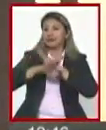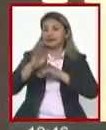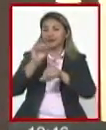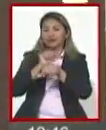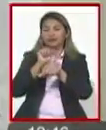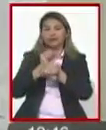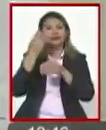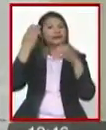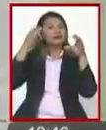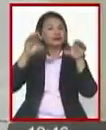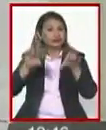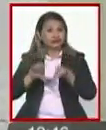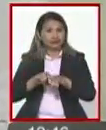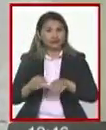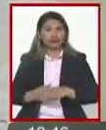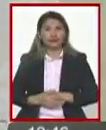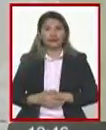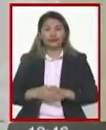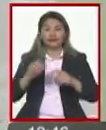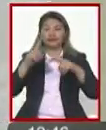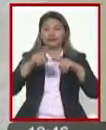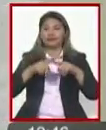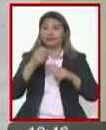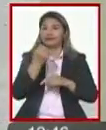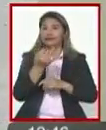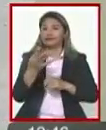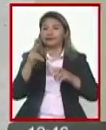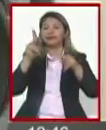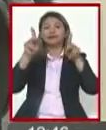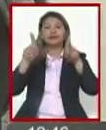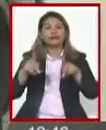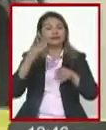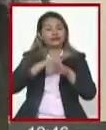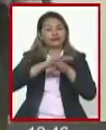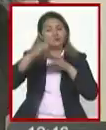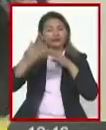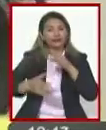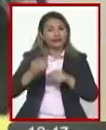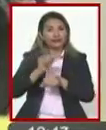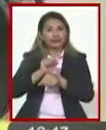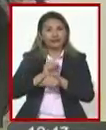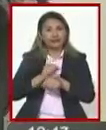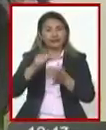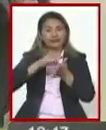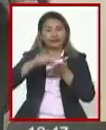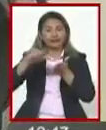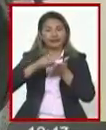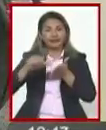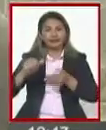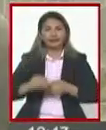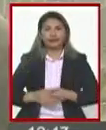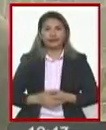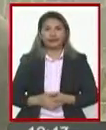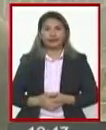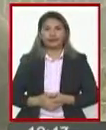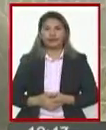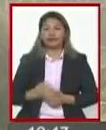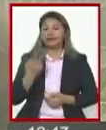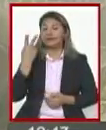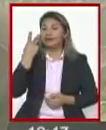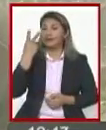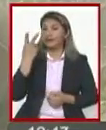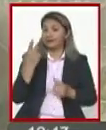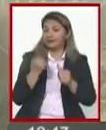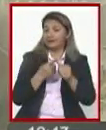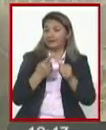a trabajar como contratista, de quien dependían varios albañiles para la conclusión de la obra y el pago de la misma. Estamos viendo primero